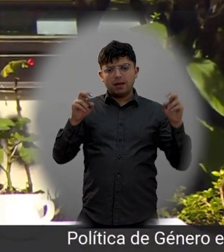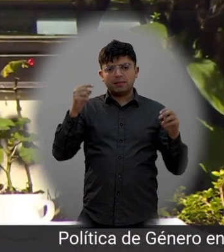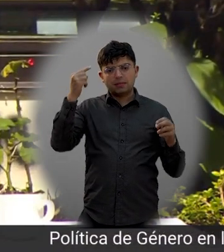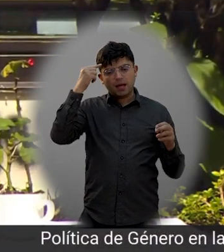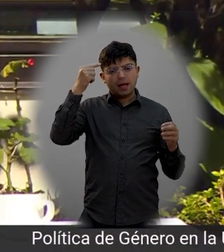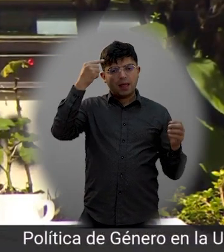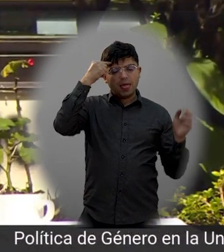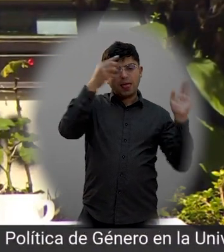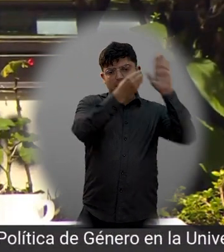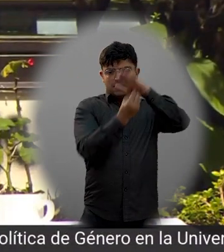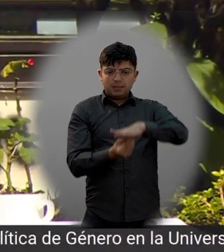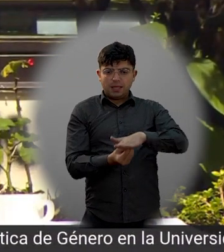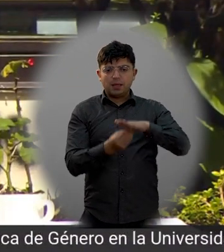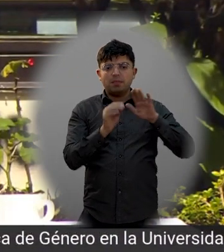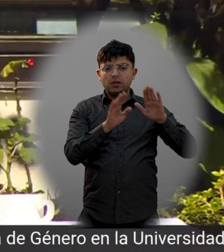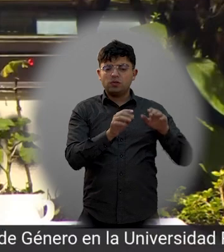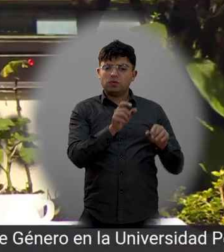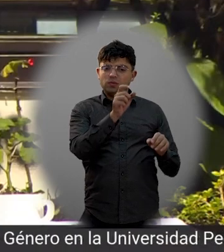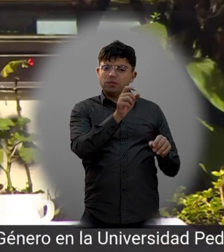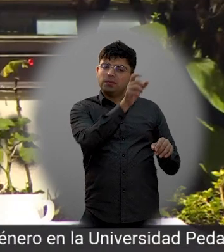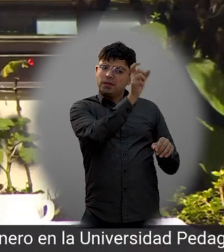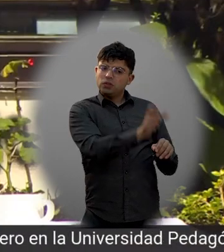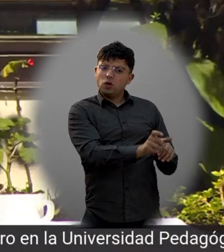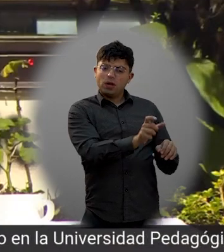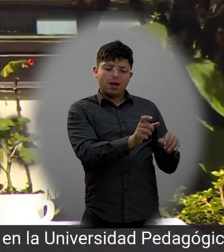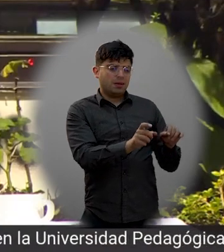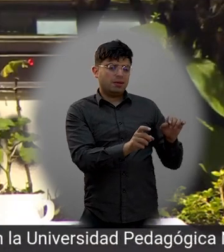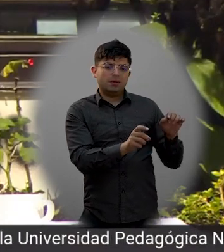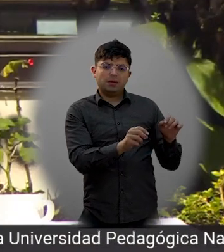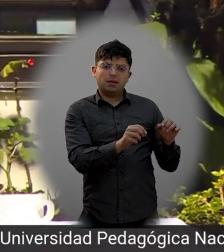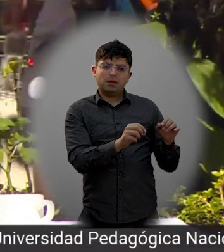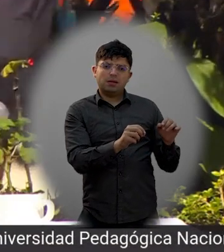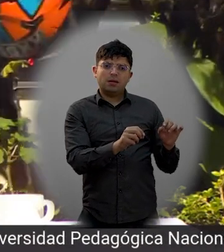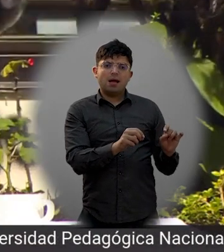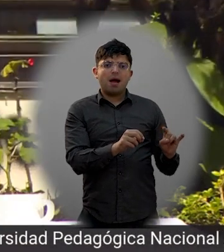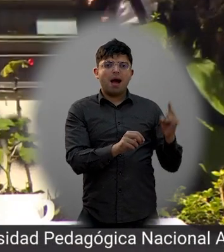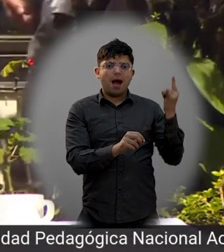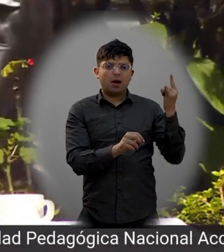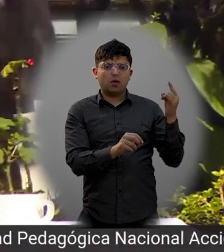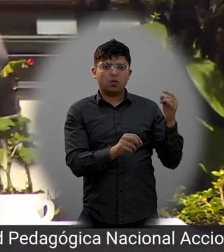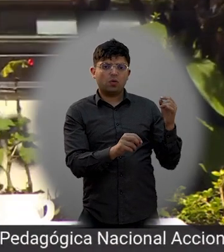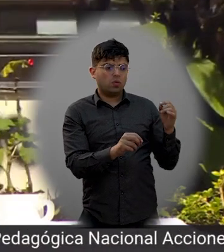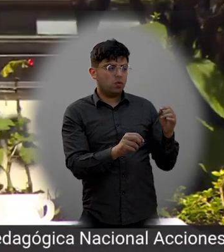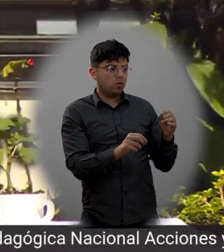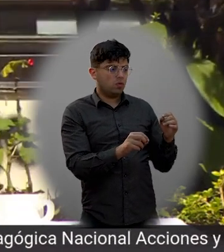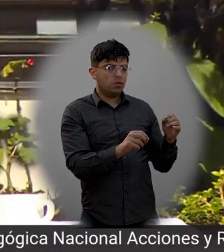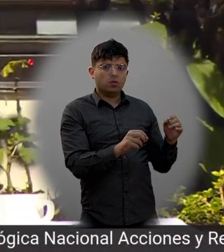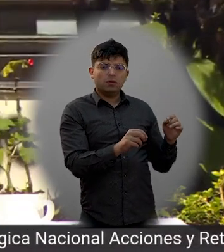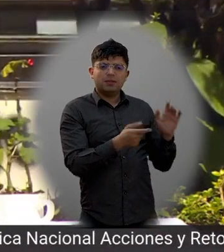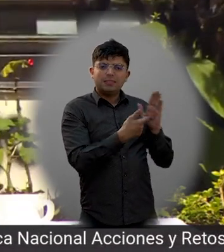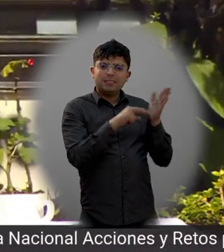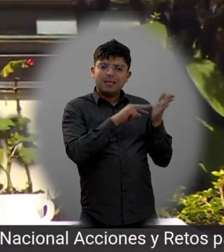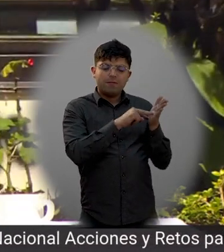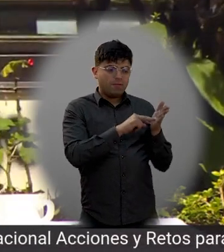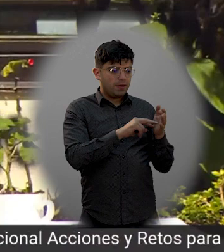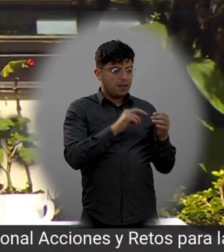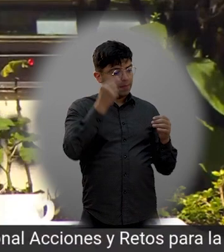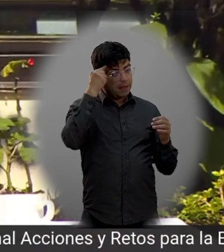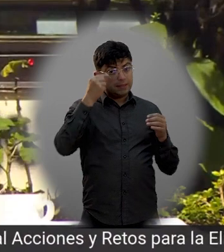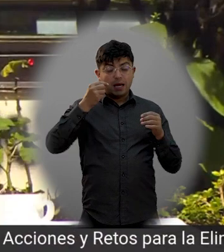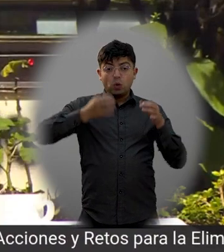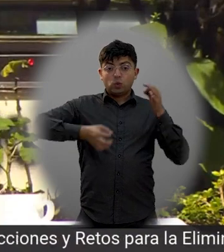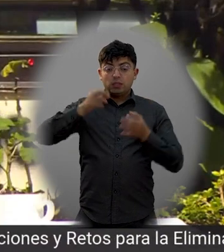no generar estigma hacia el agresor. Yo creo que hay algo complicado en ello porque hay una política. Precisamente pensar la